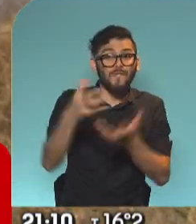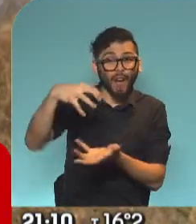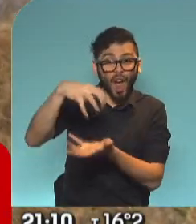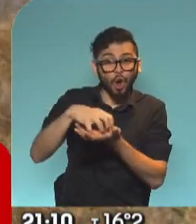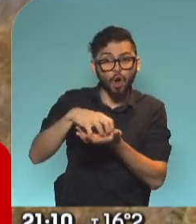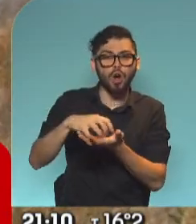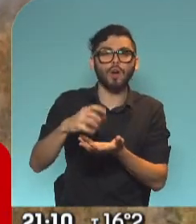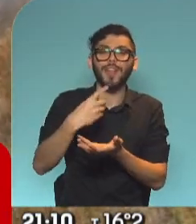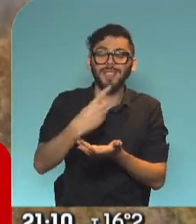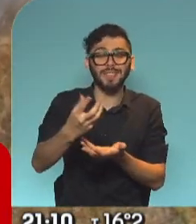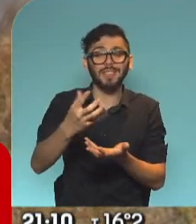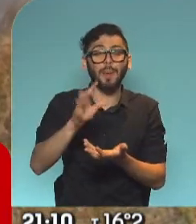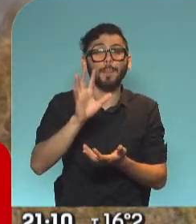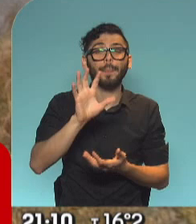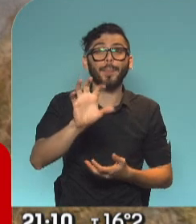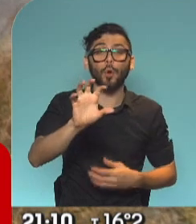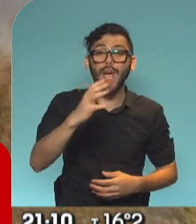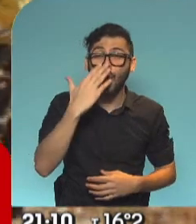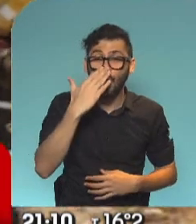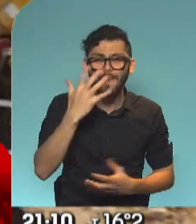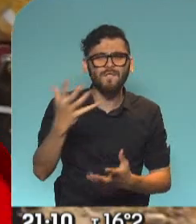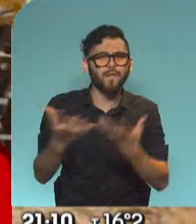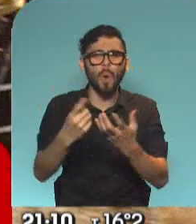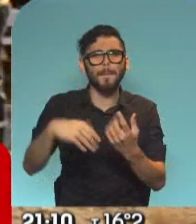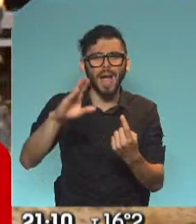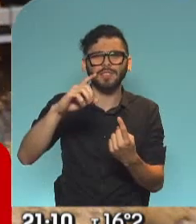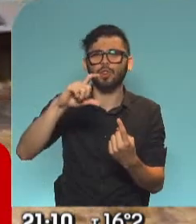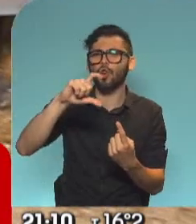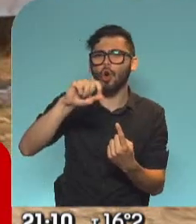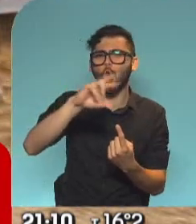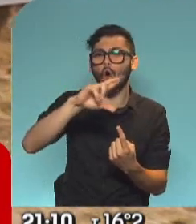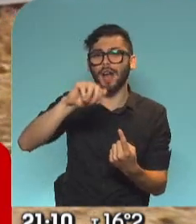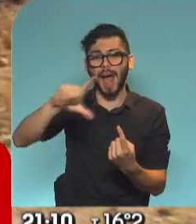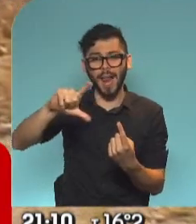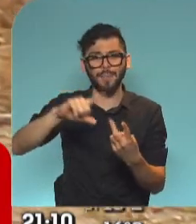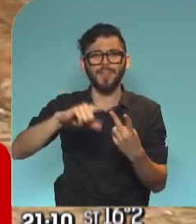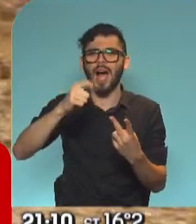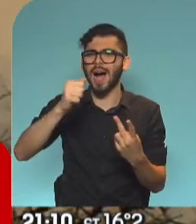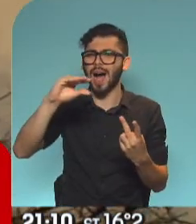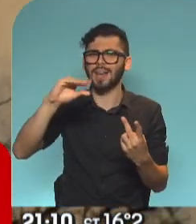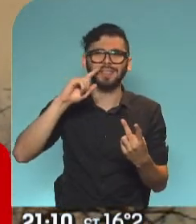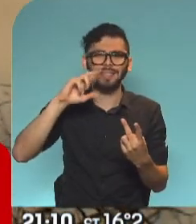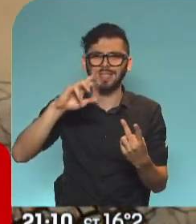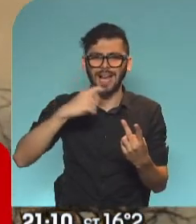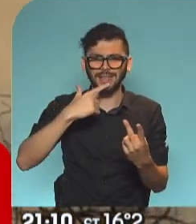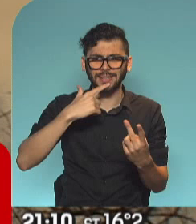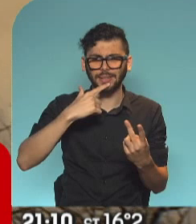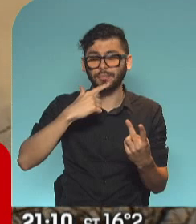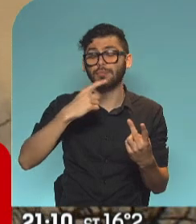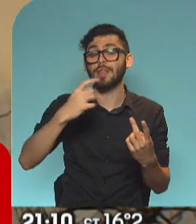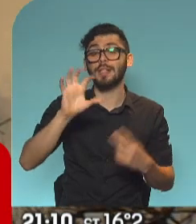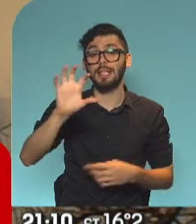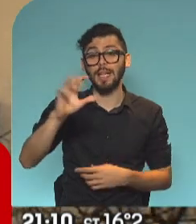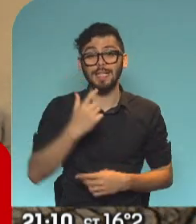focos activos en la provincia de Córdoba están localizados en Alpacorral y Achiras. En tanto, los de la provincia de San Luis